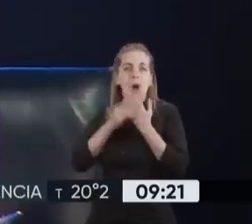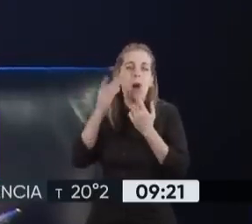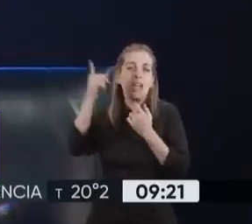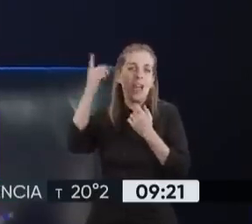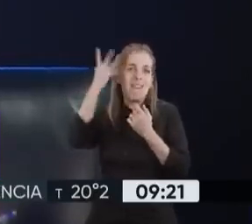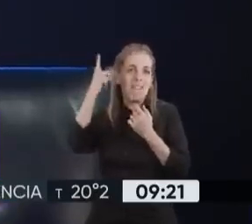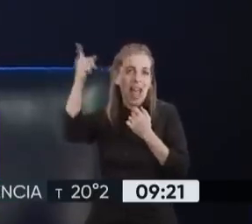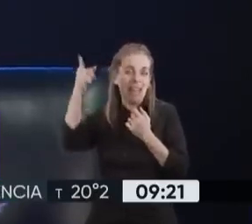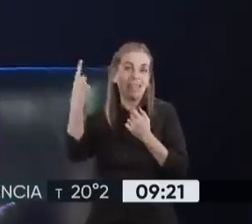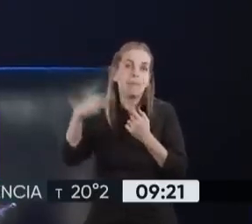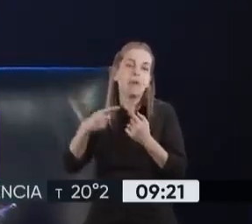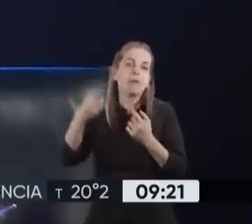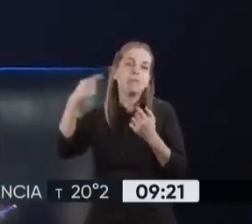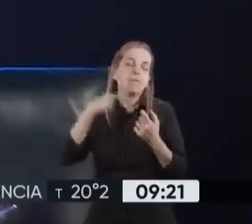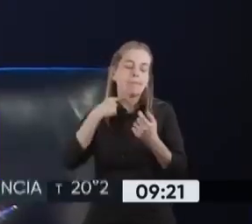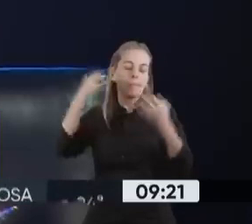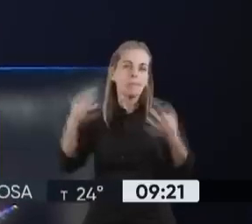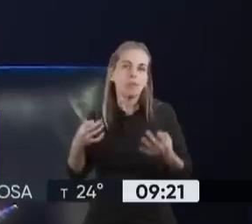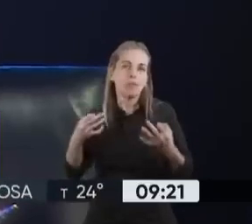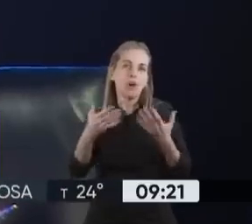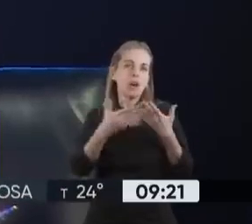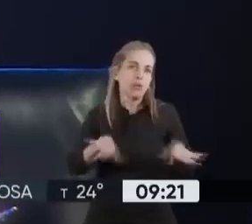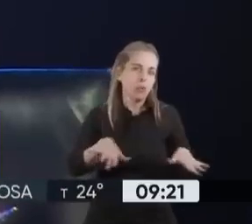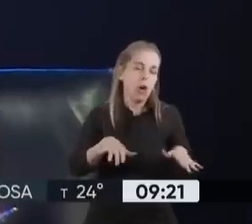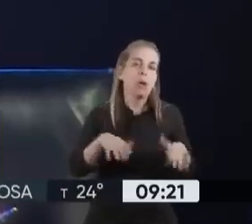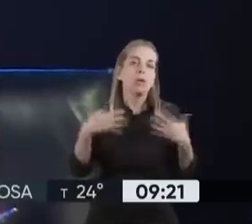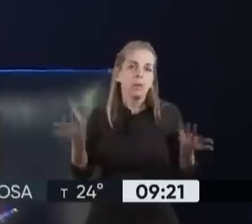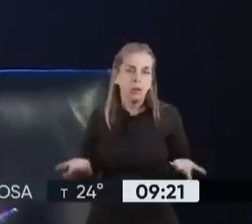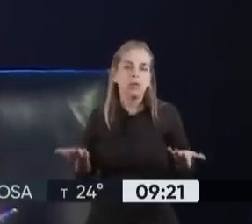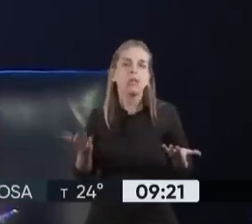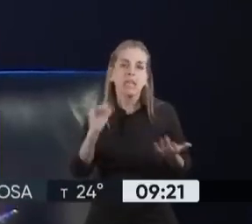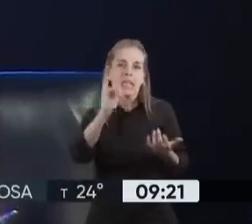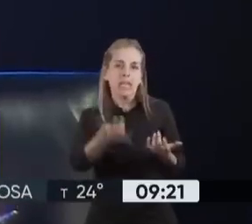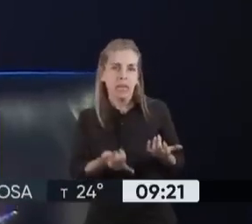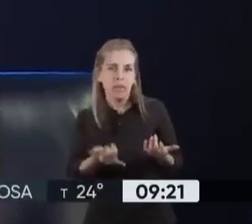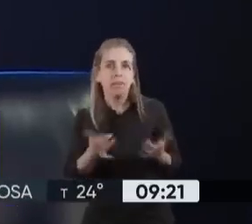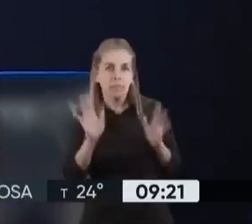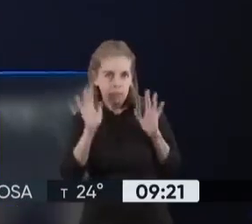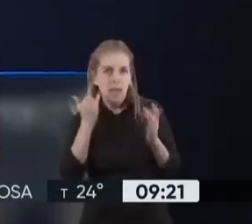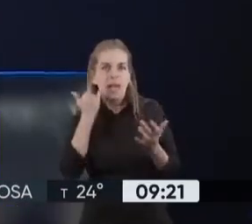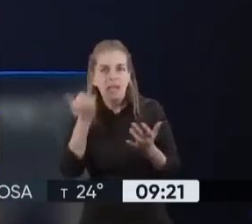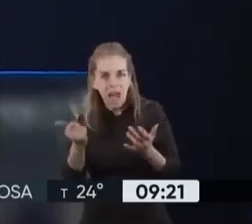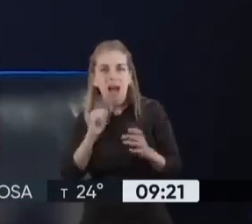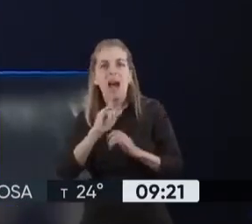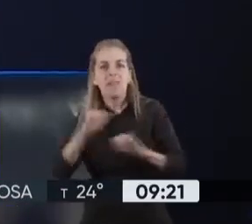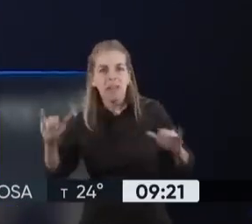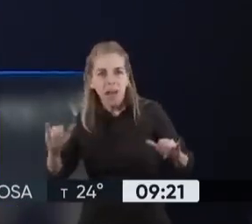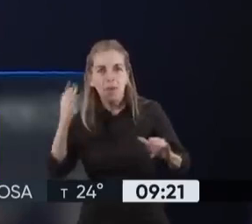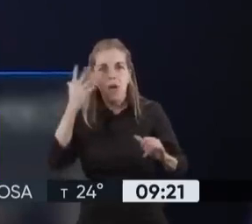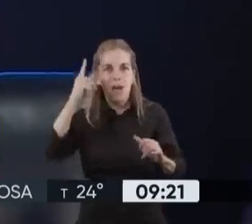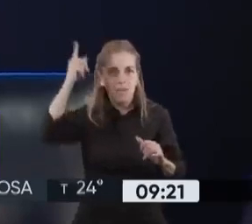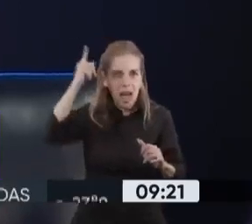justo sucedió este cambio de gabinete así que por supuesto hicimos el aviso correspondiente a